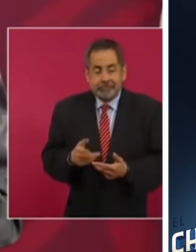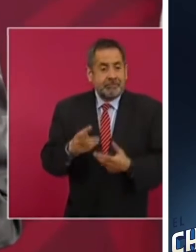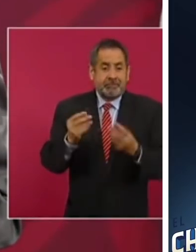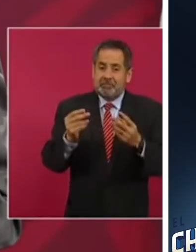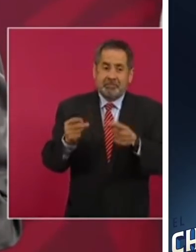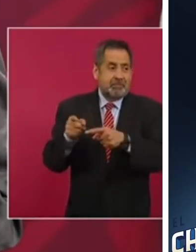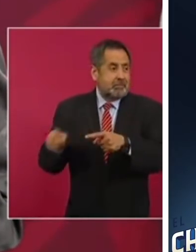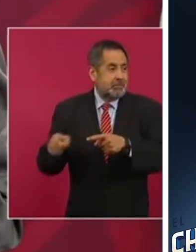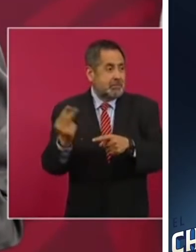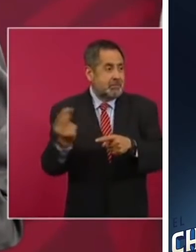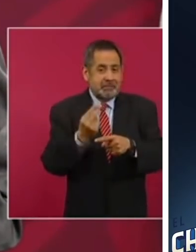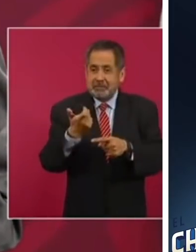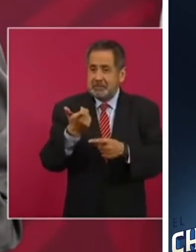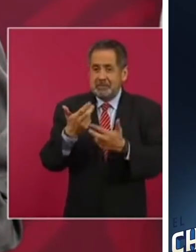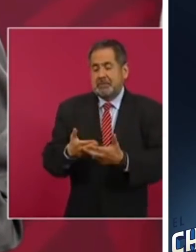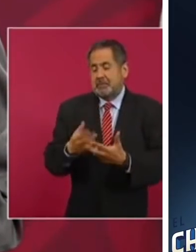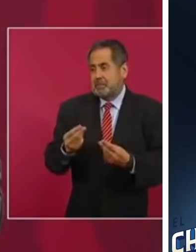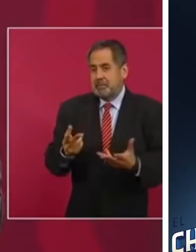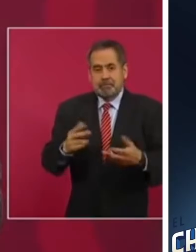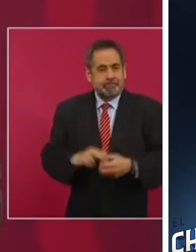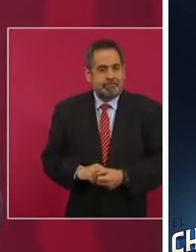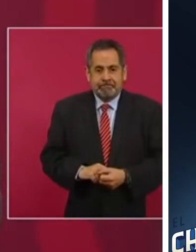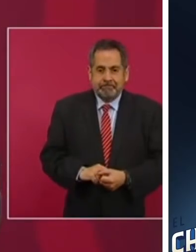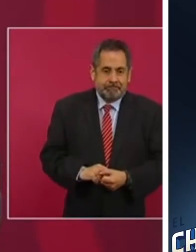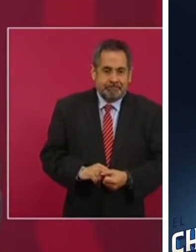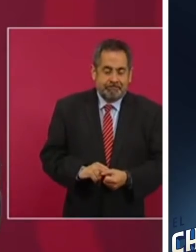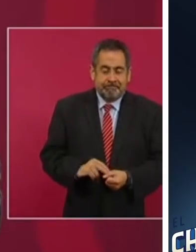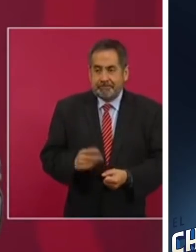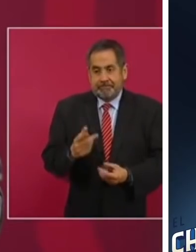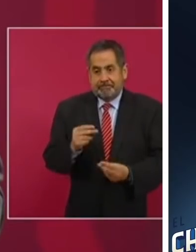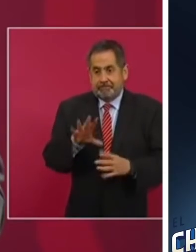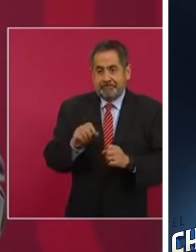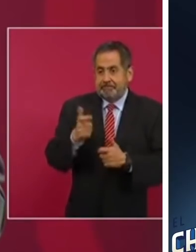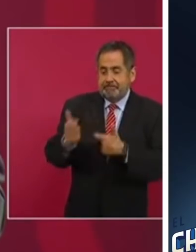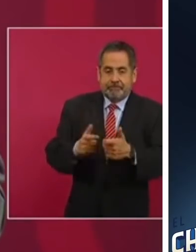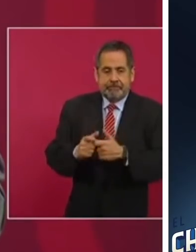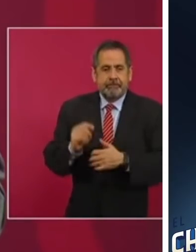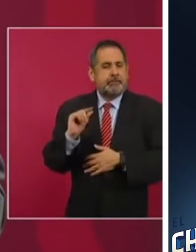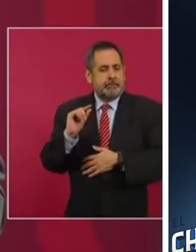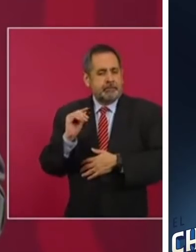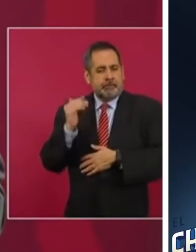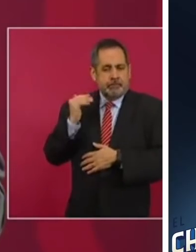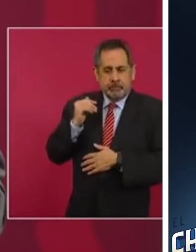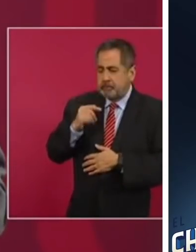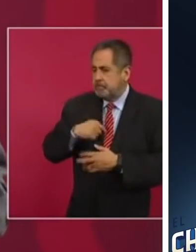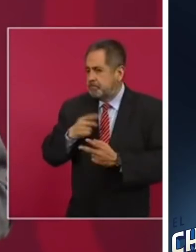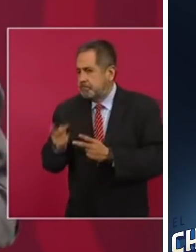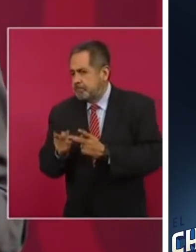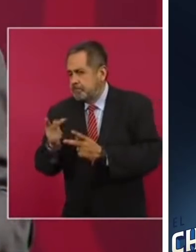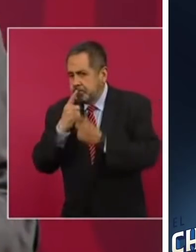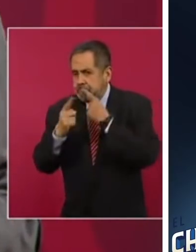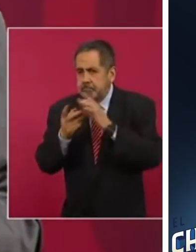déficit, el faltante. Acaba de hacerse una consulta